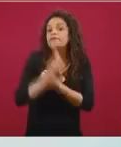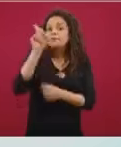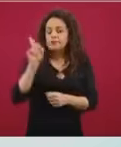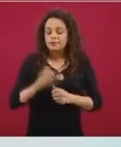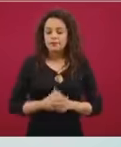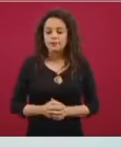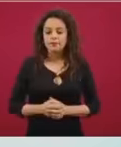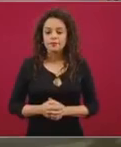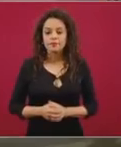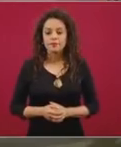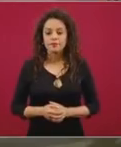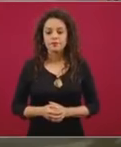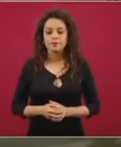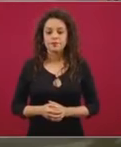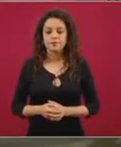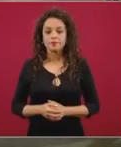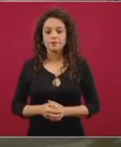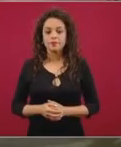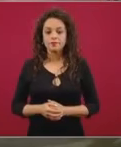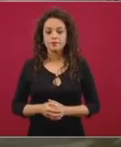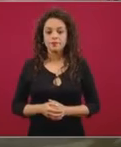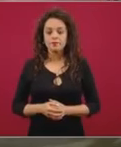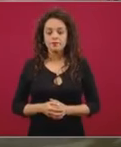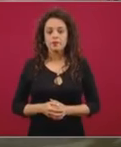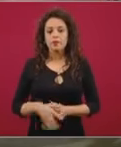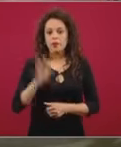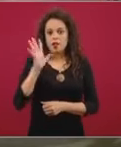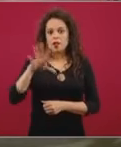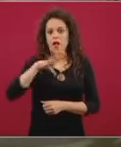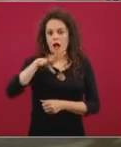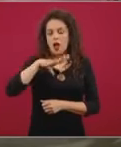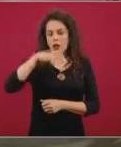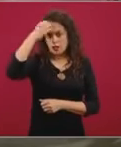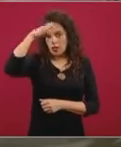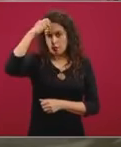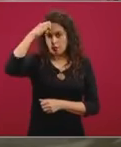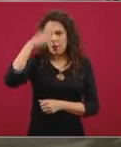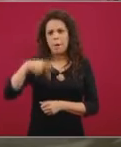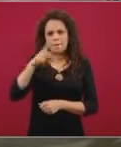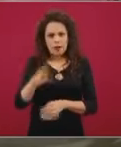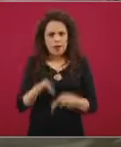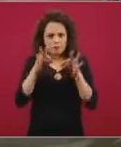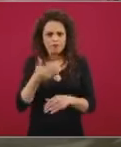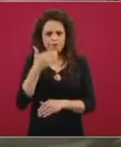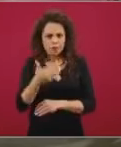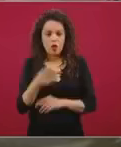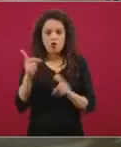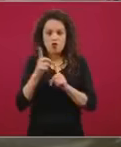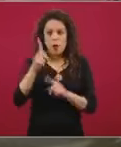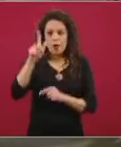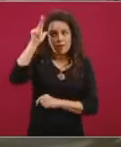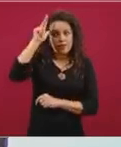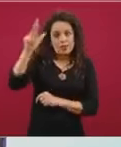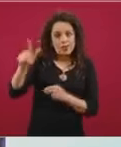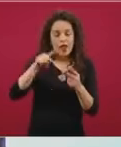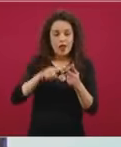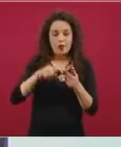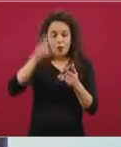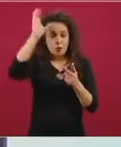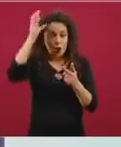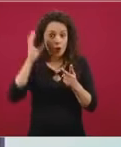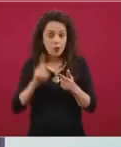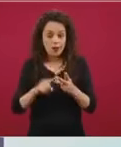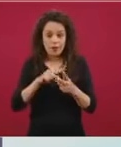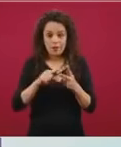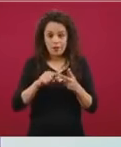Tuvimos ya la experiencia muy positiva con las elecciones en Hidalgo y en Coahuila, de un diálogo muy